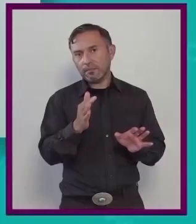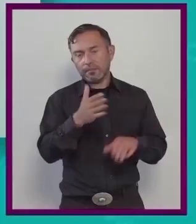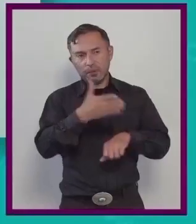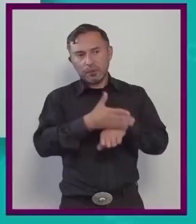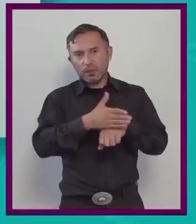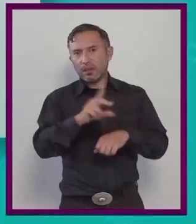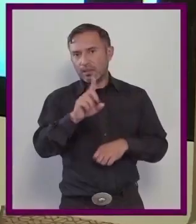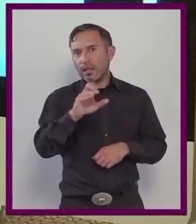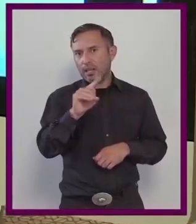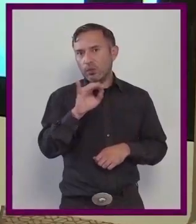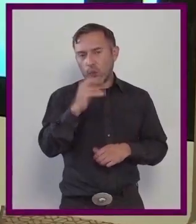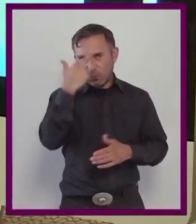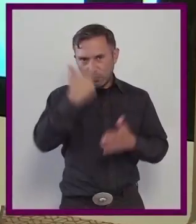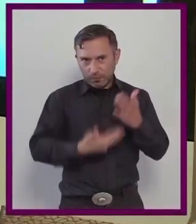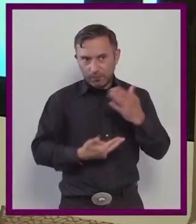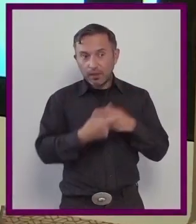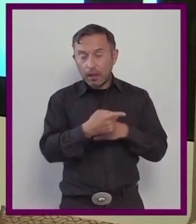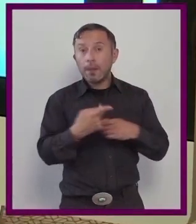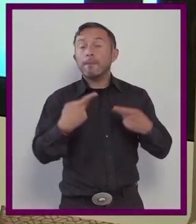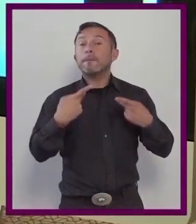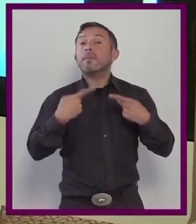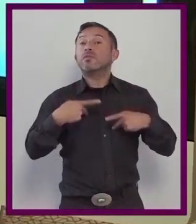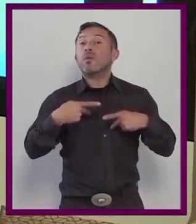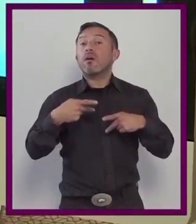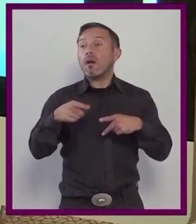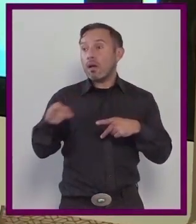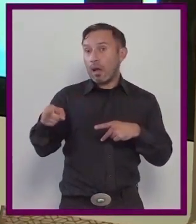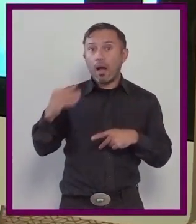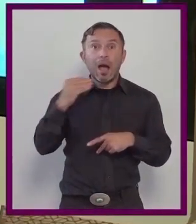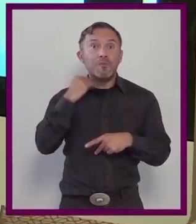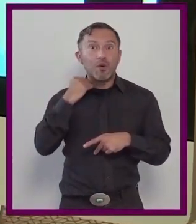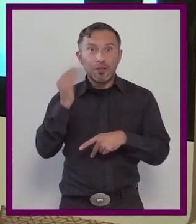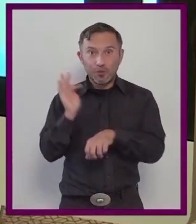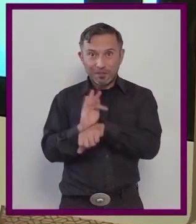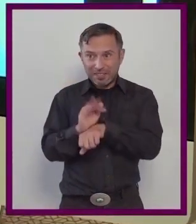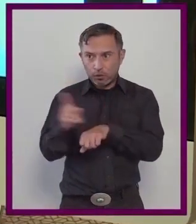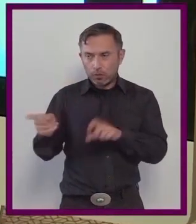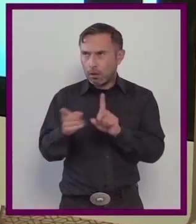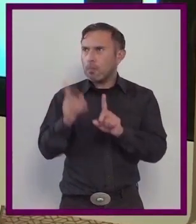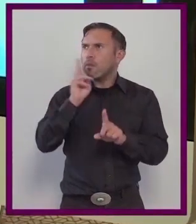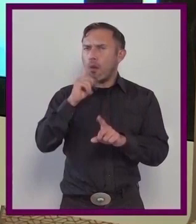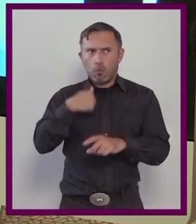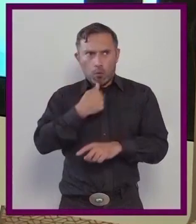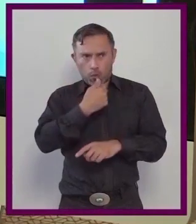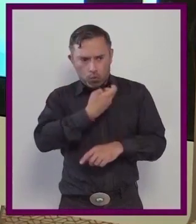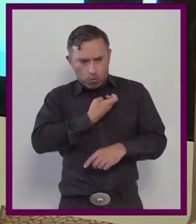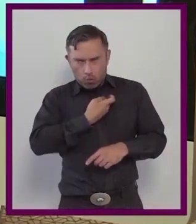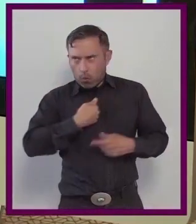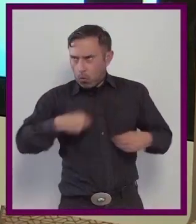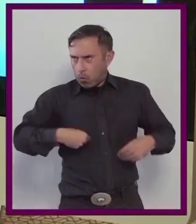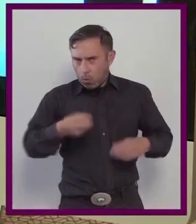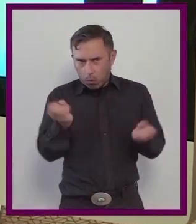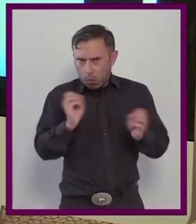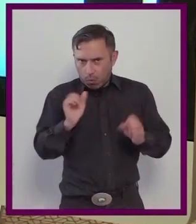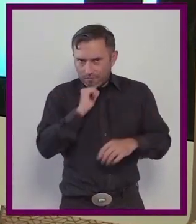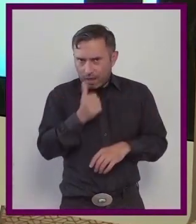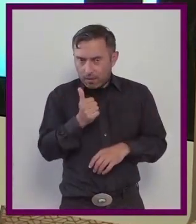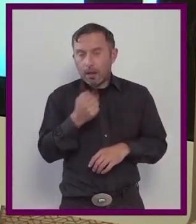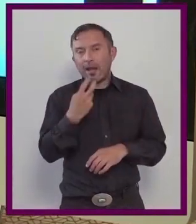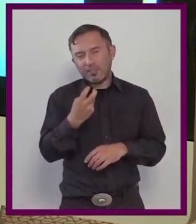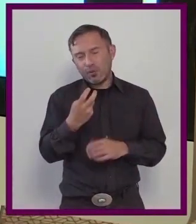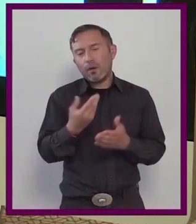cometido un delito. Y esa persona, a través de su abogado defensor, tenía que demostrar que él no lo había